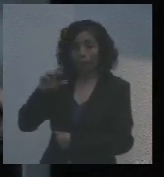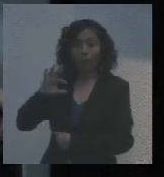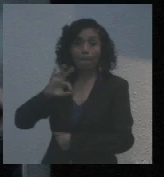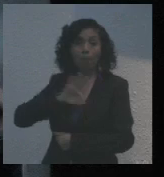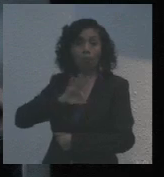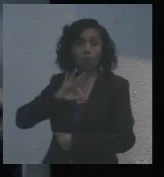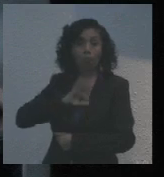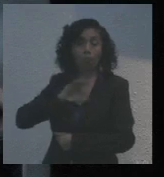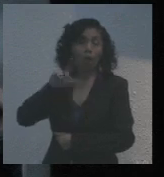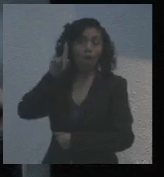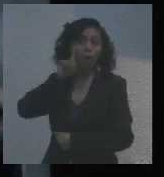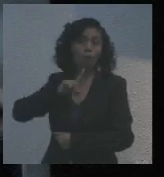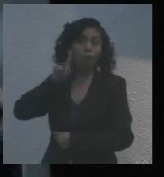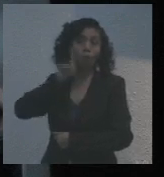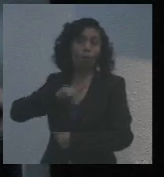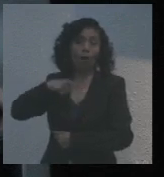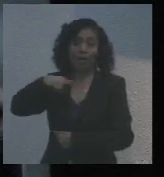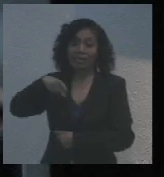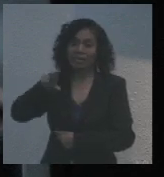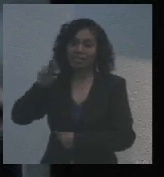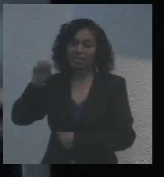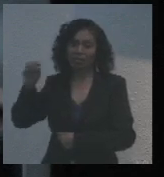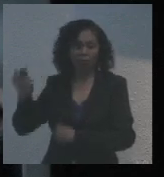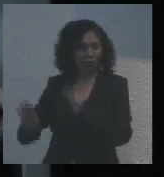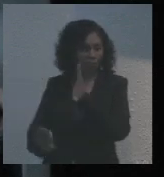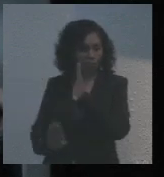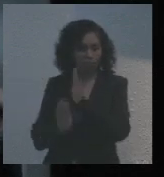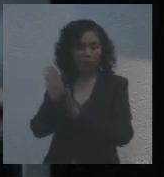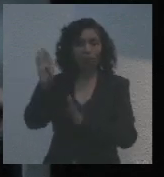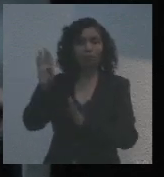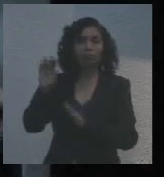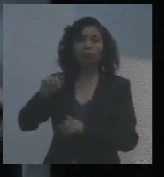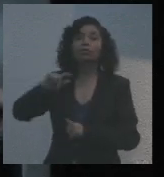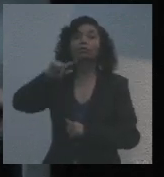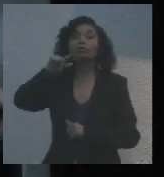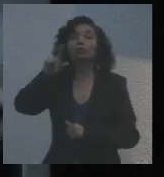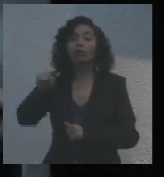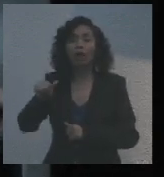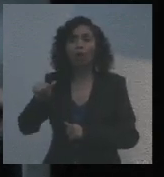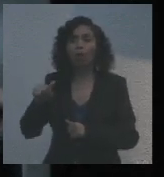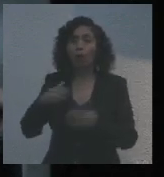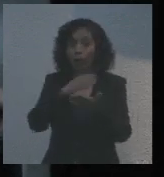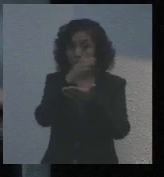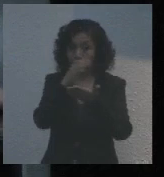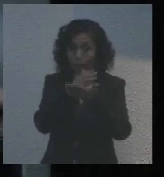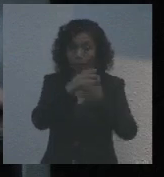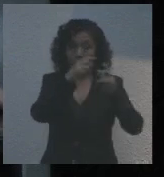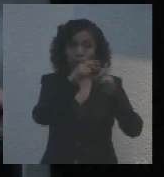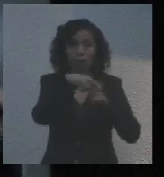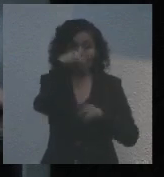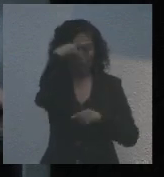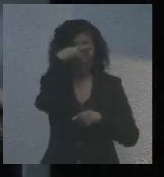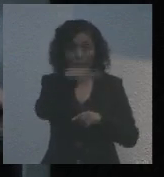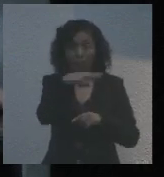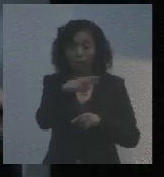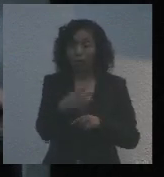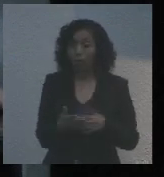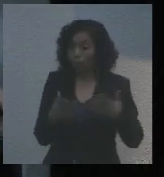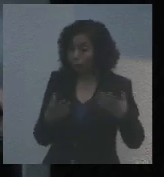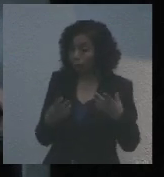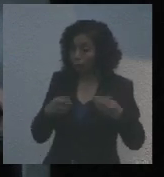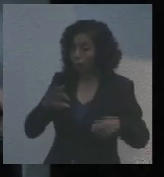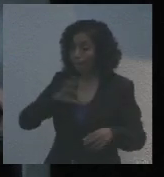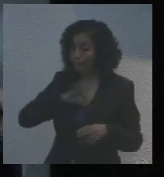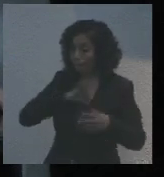mujer quintanarroense destacada meses después en la Ciudad de México recibió el premio